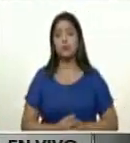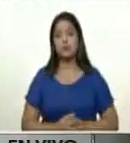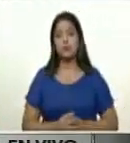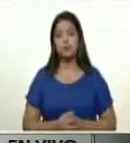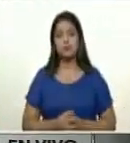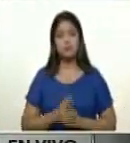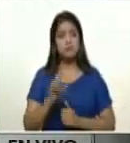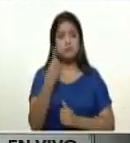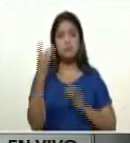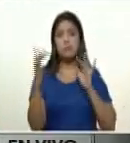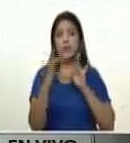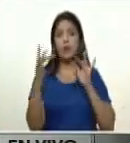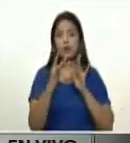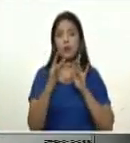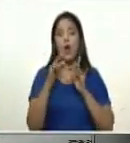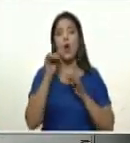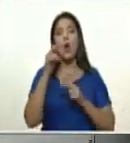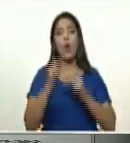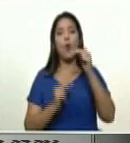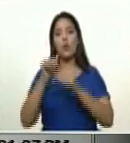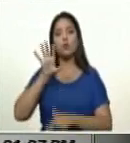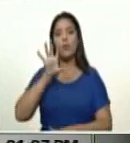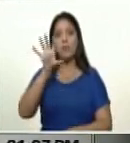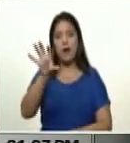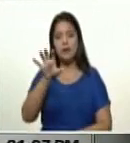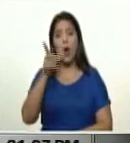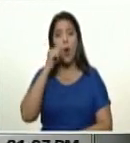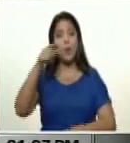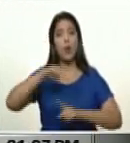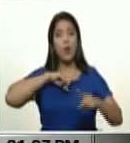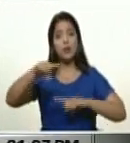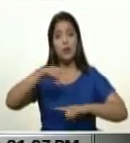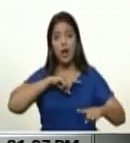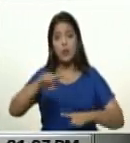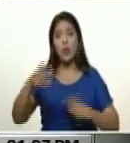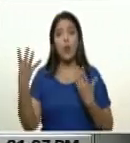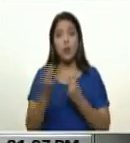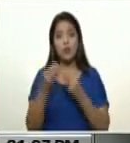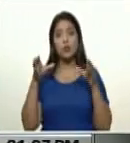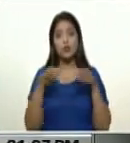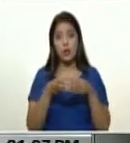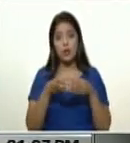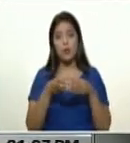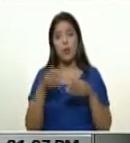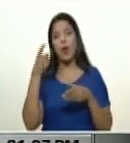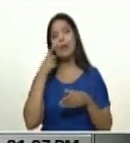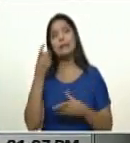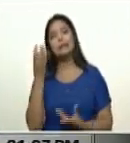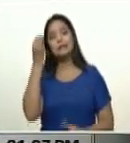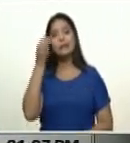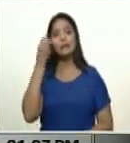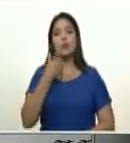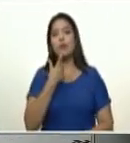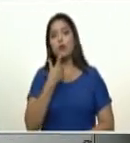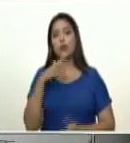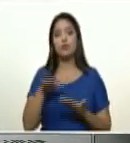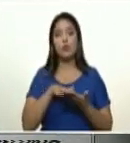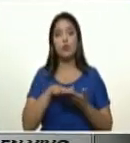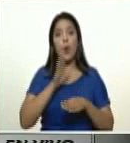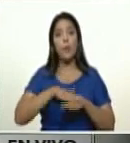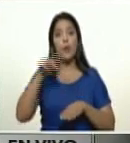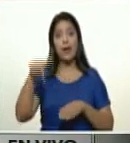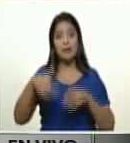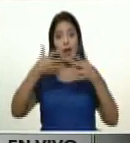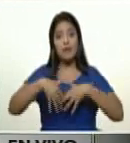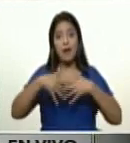En primer contacto tuvo la Construpatria Lara, el coordinador Néstor Moreno con su equipo, buscando las soluciones, ya que esta fábrica